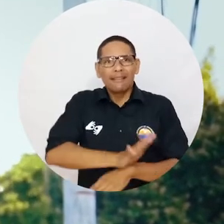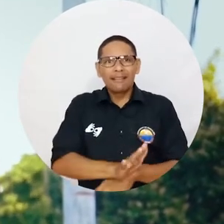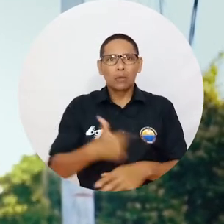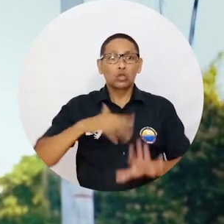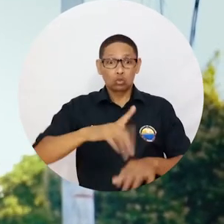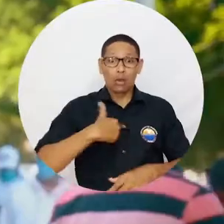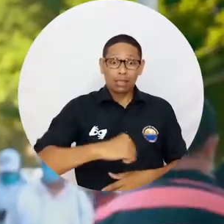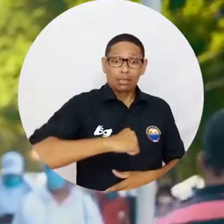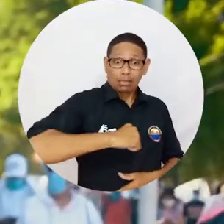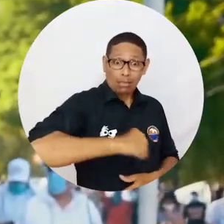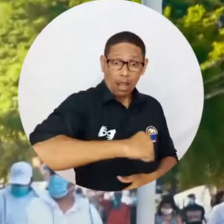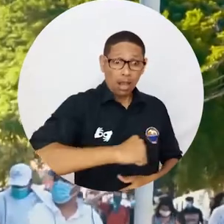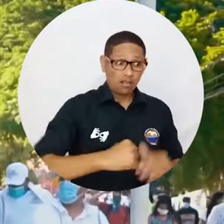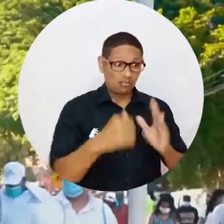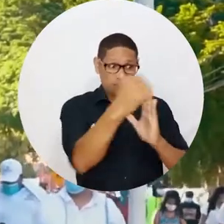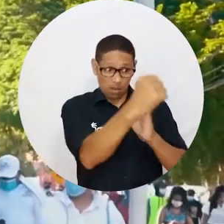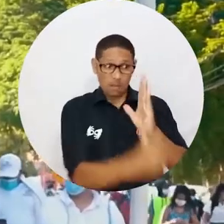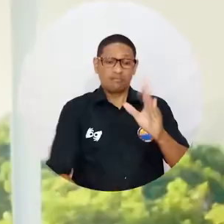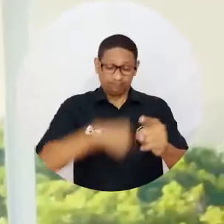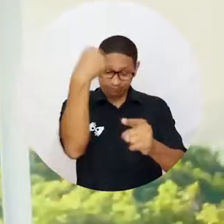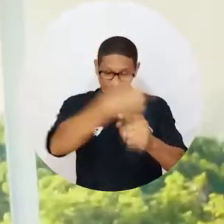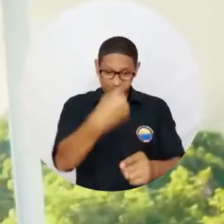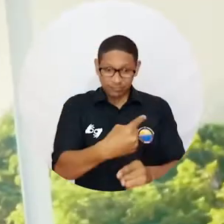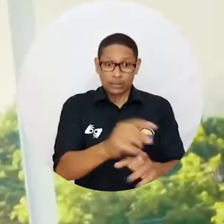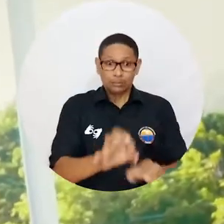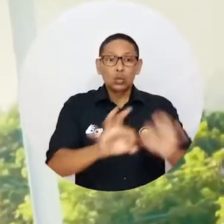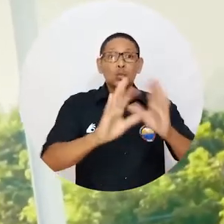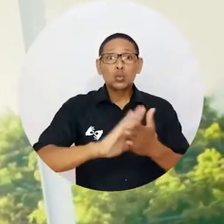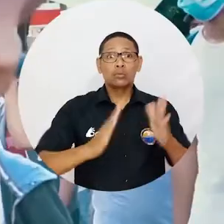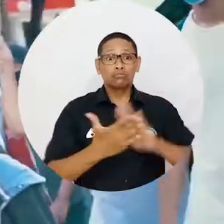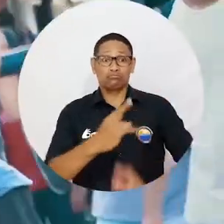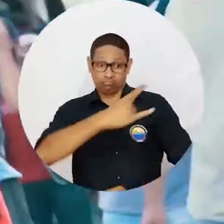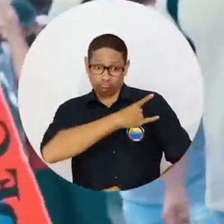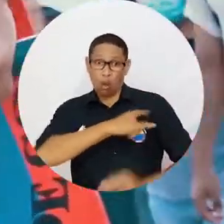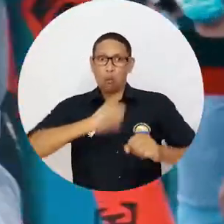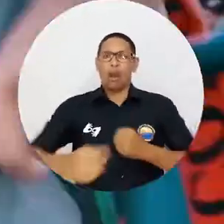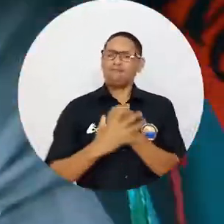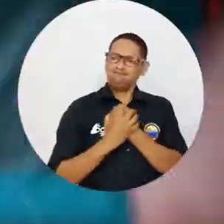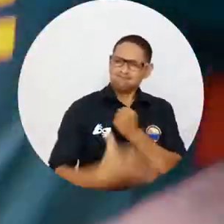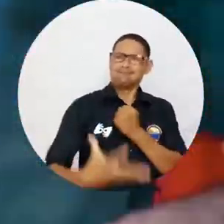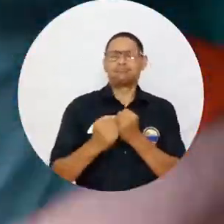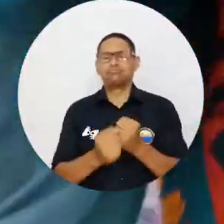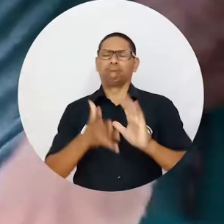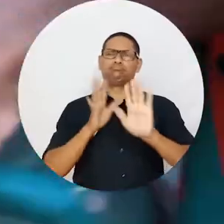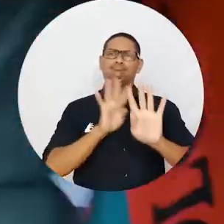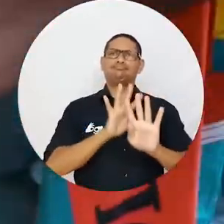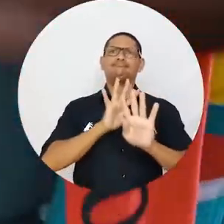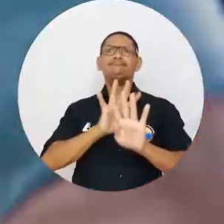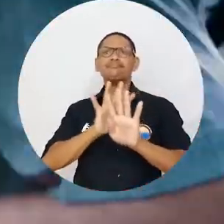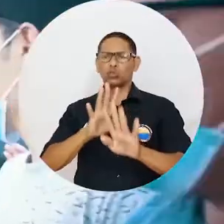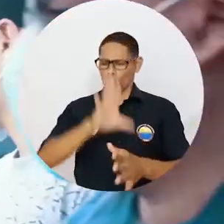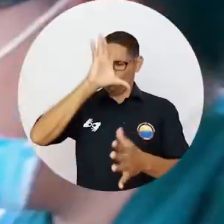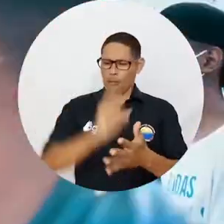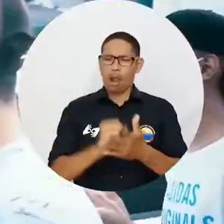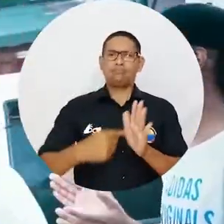que sus derechos se vean garantizados, sobre todo la comunidad universitaria pueda manifestarse y expresar su